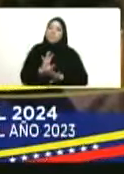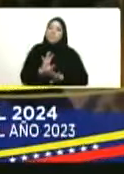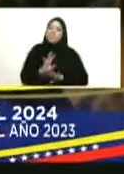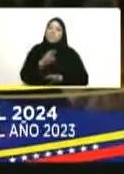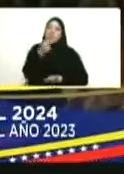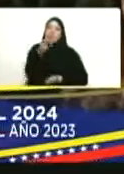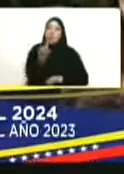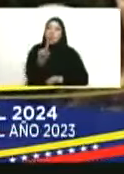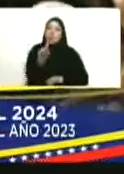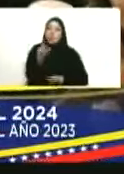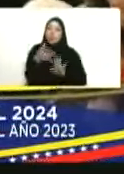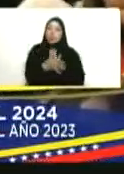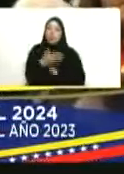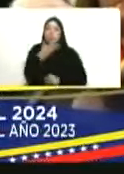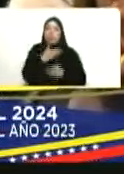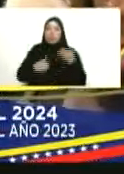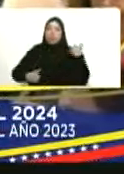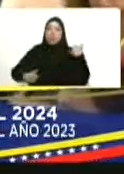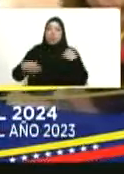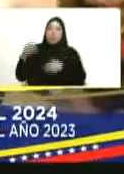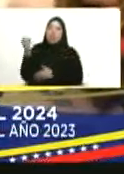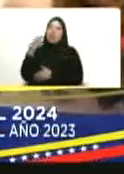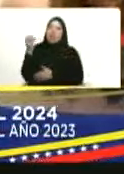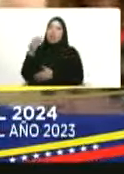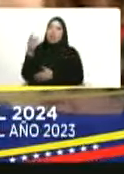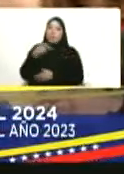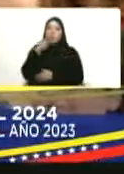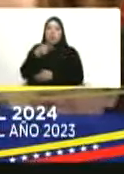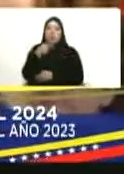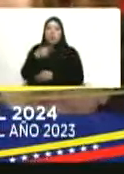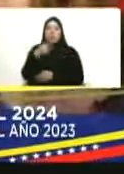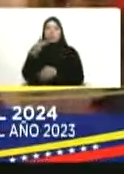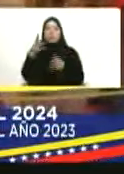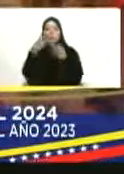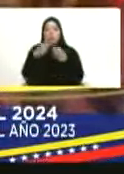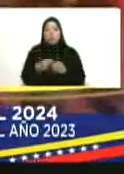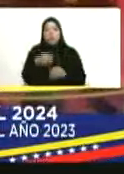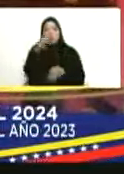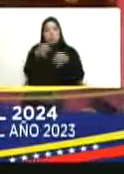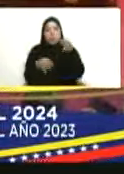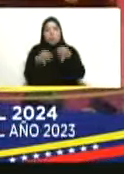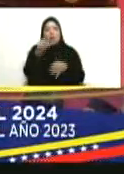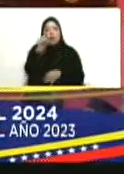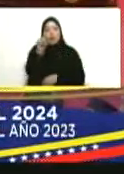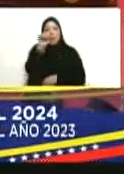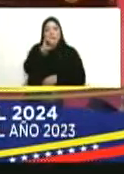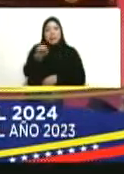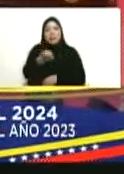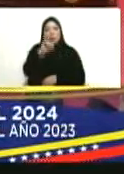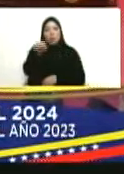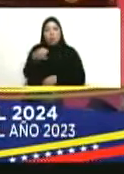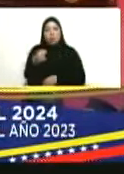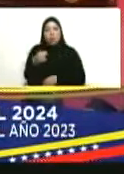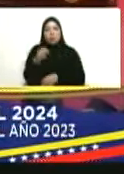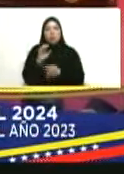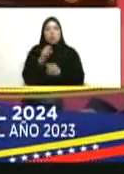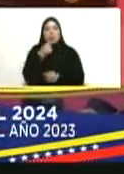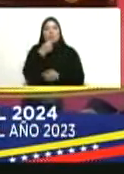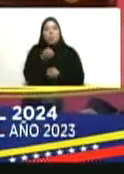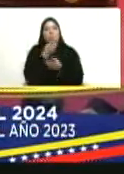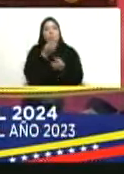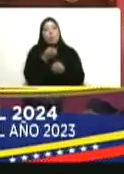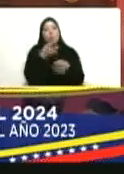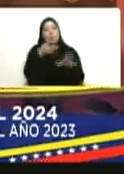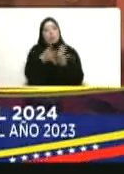Dos, Jorge Rodríguez. La sala político-administrativa del Tribunal Supremo de Justicia se pronunciará sobre